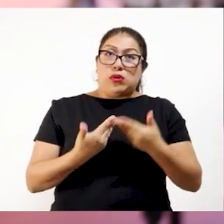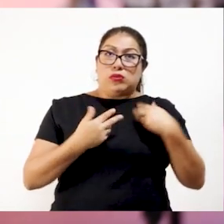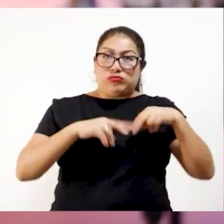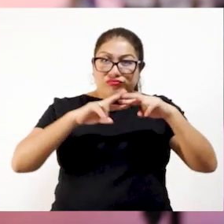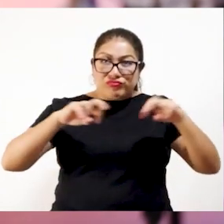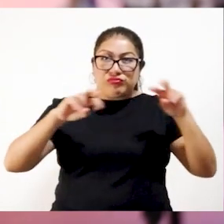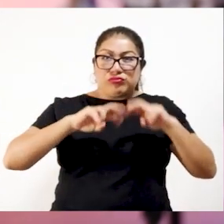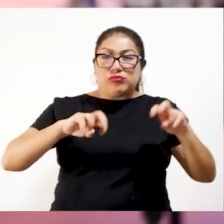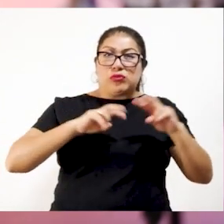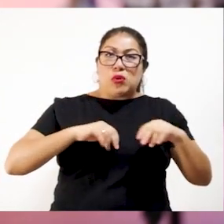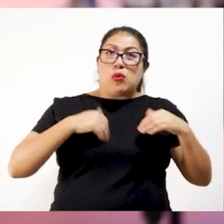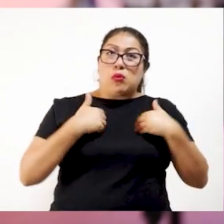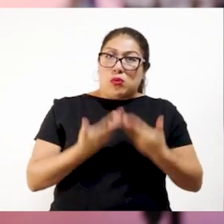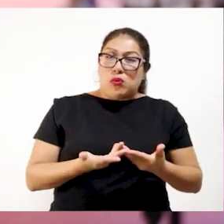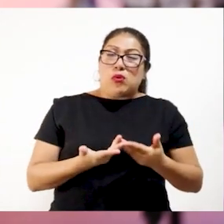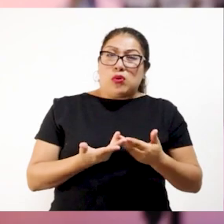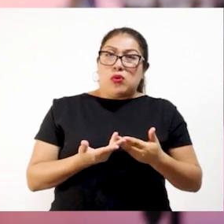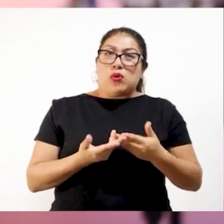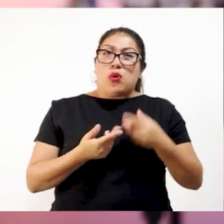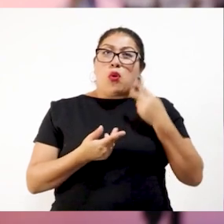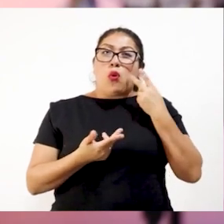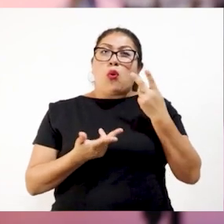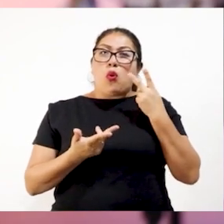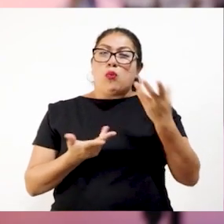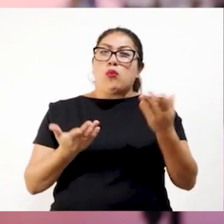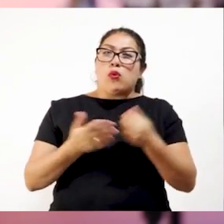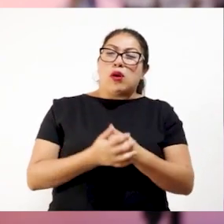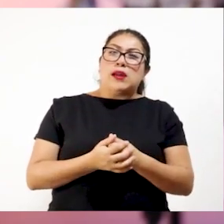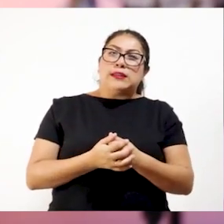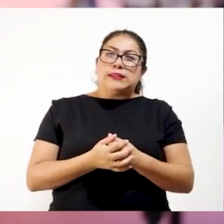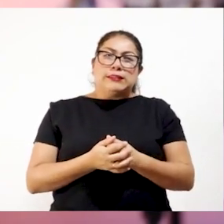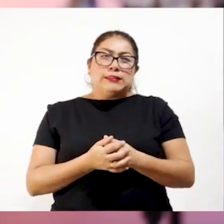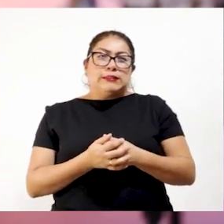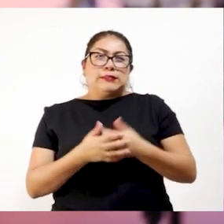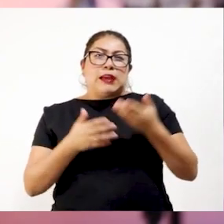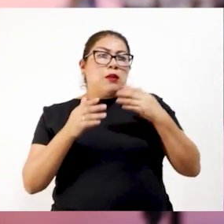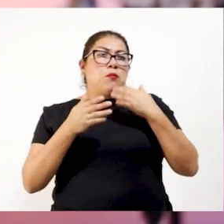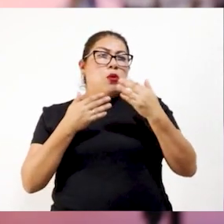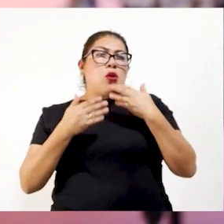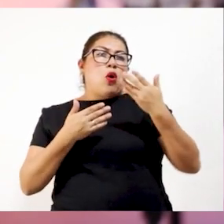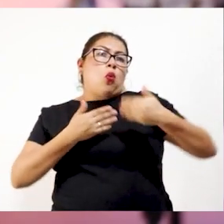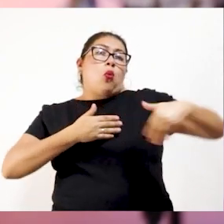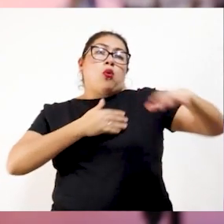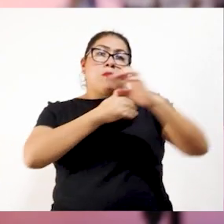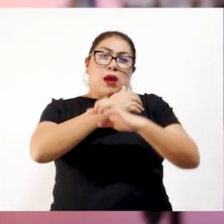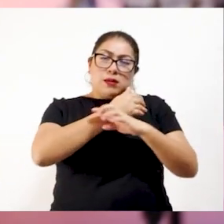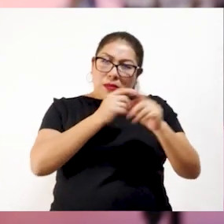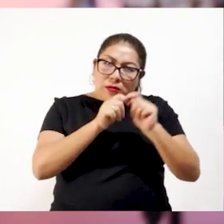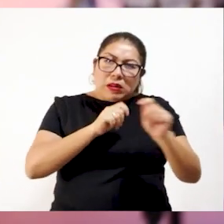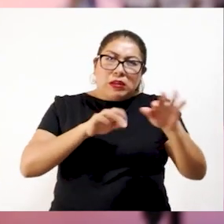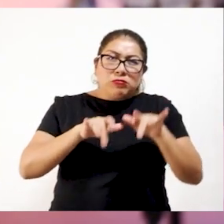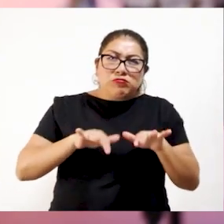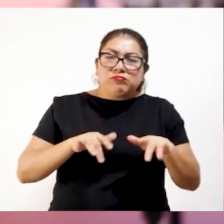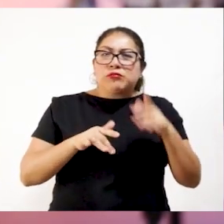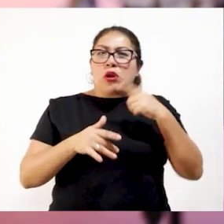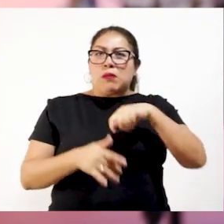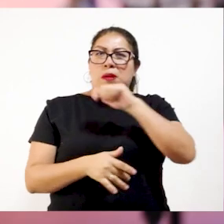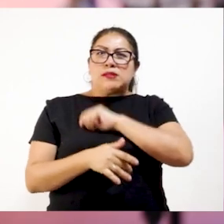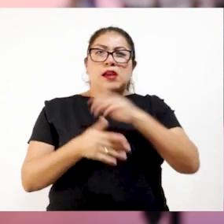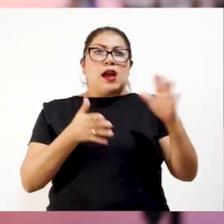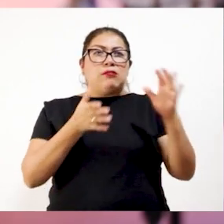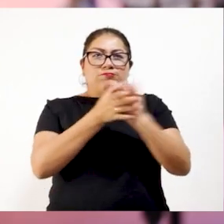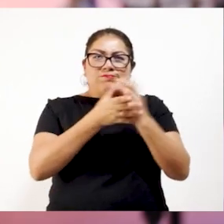que podamos estudiar a distancia con la accesibilidad que nos van a dar los amigos de la ONCE allá